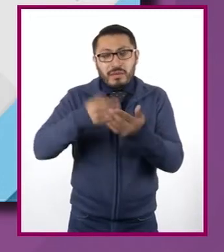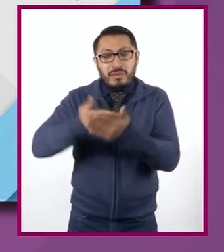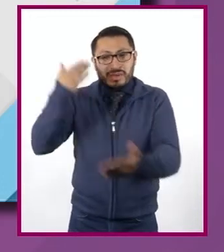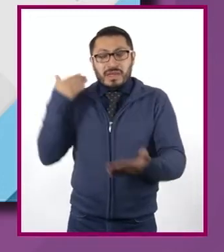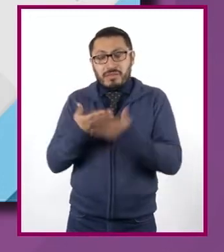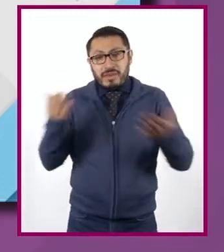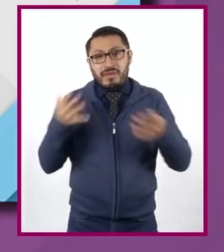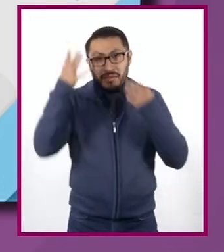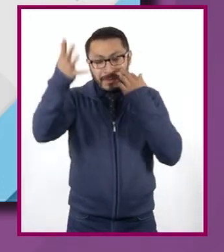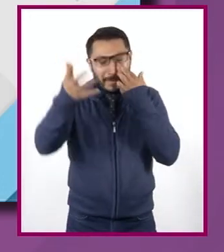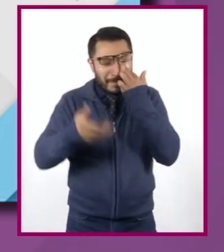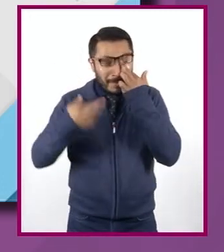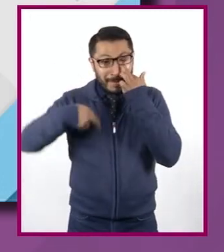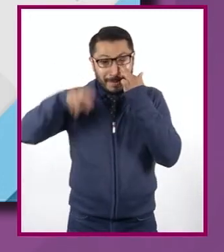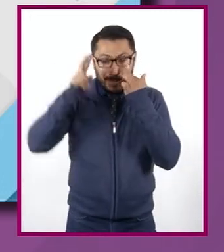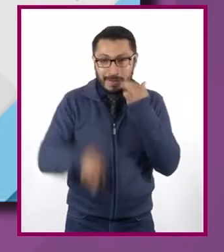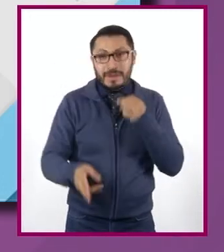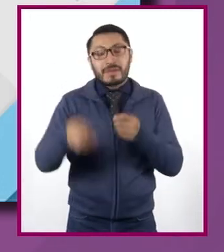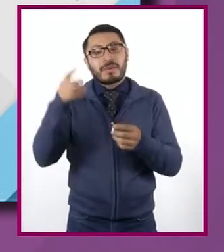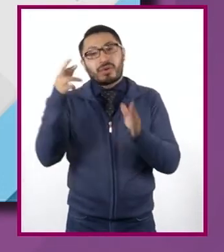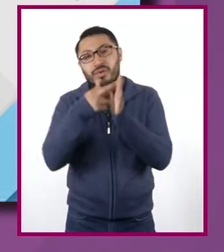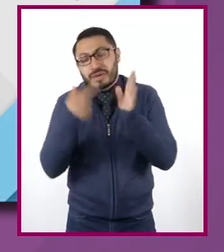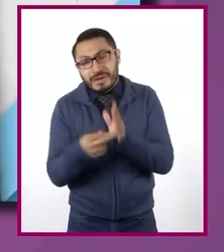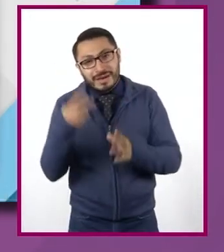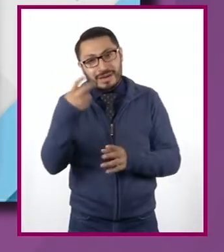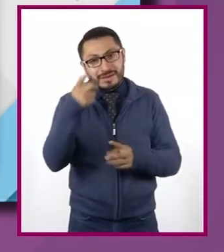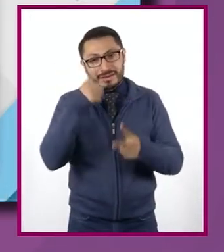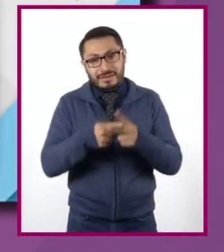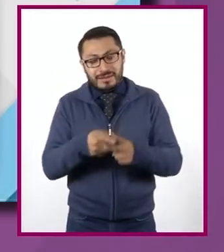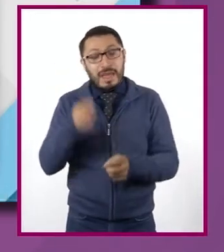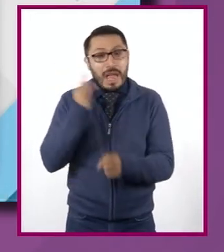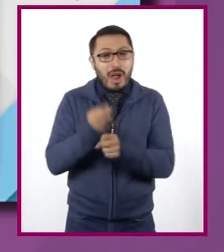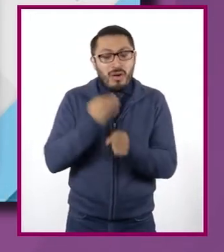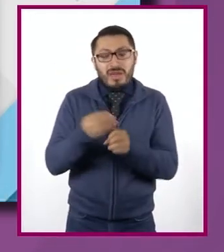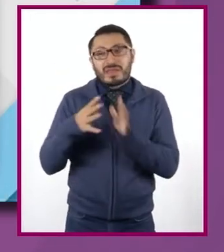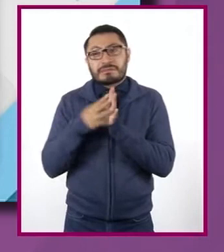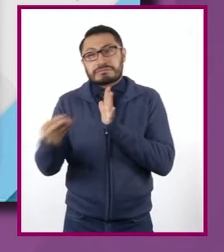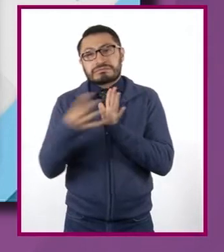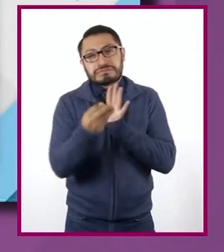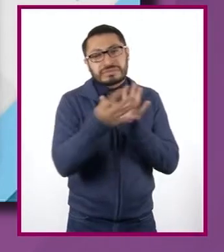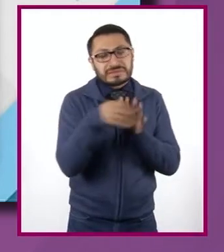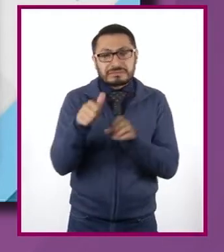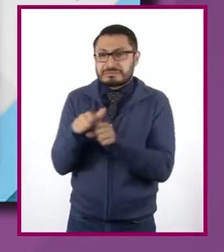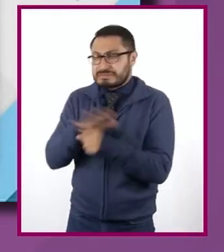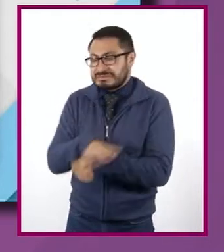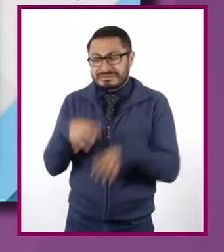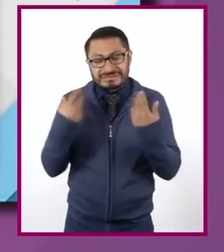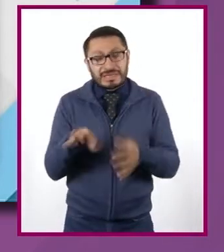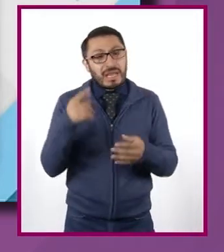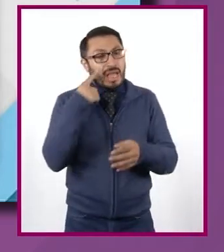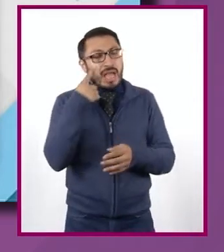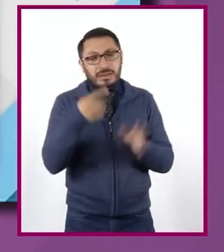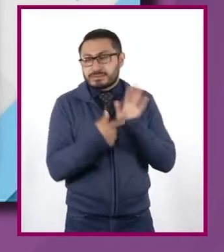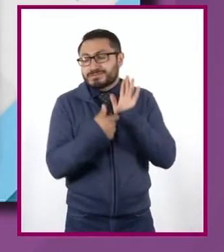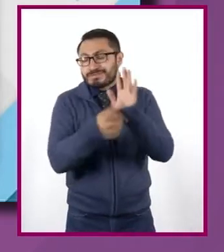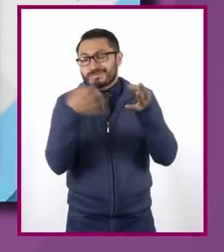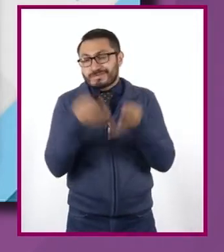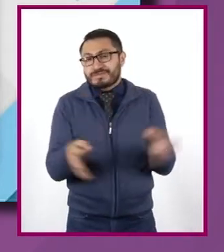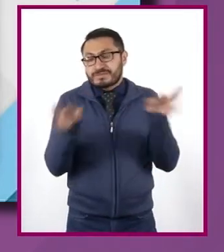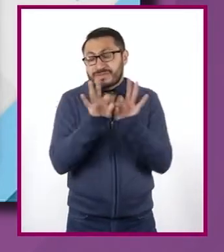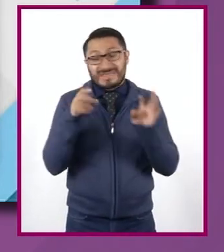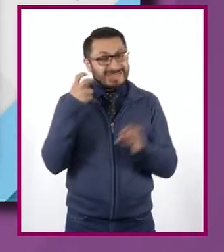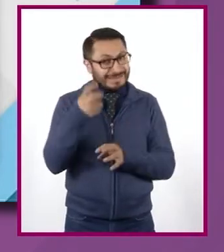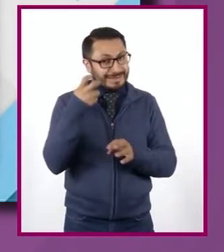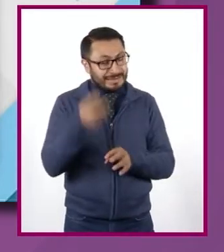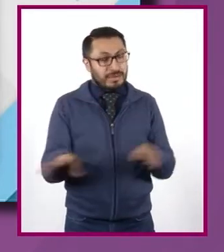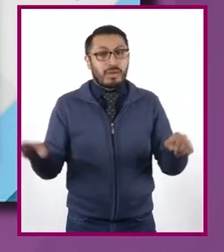símbolos y reglas de dicha disciplina. La actual pandemia de COVID-19 nos muestra la importancia de estos modelos,